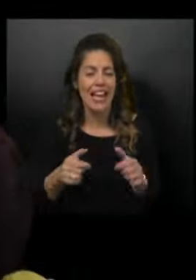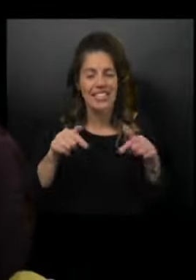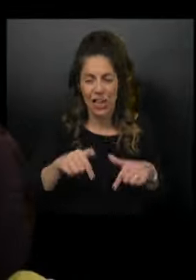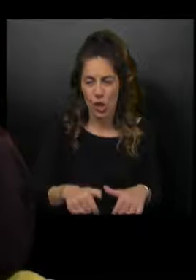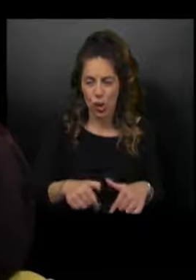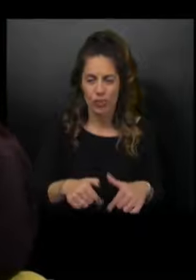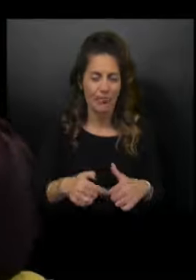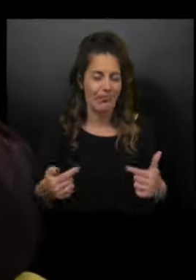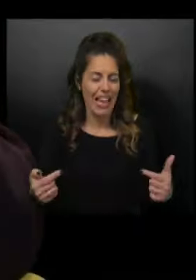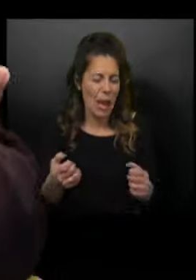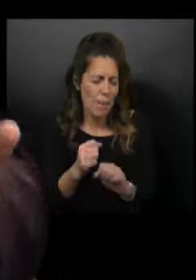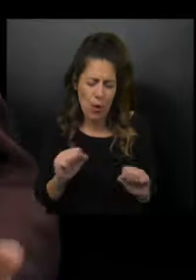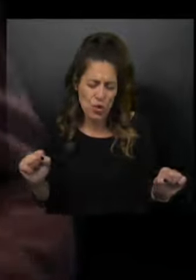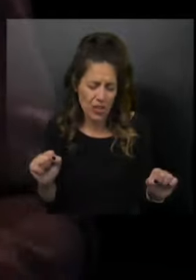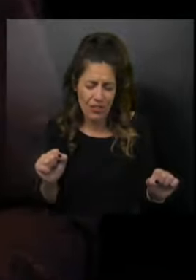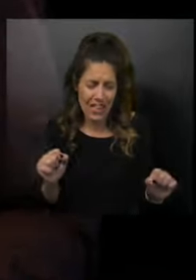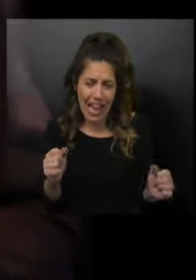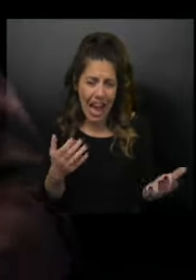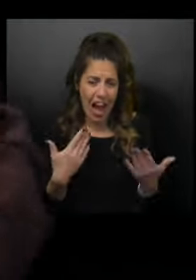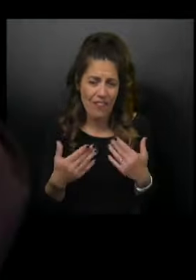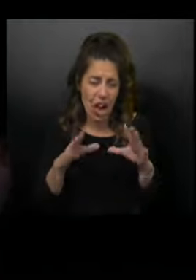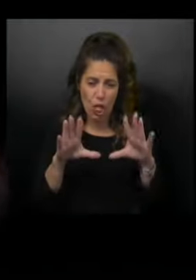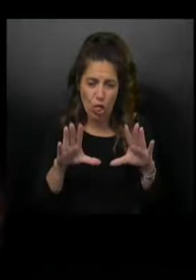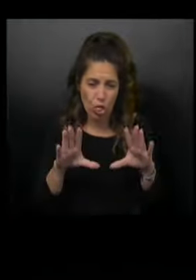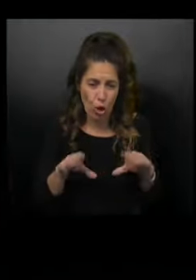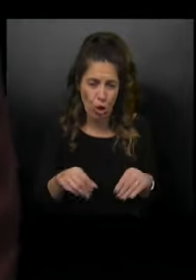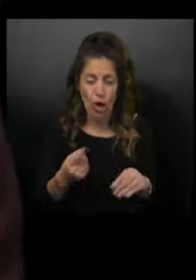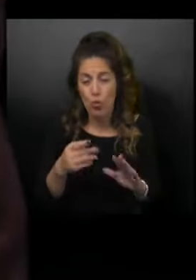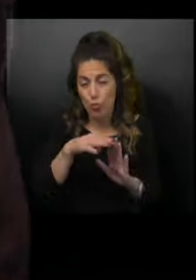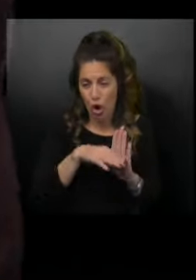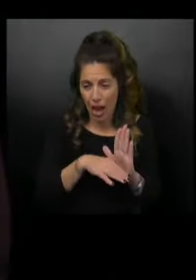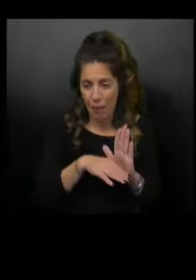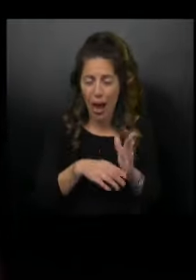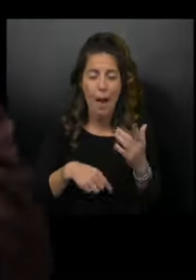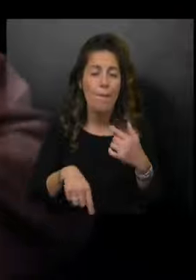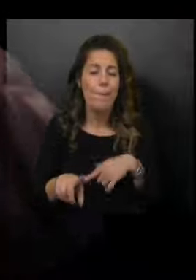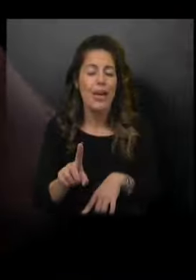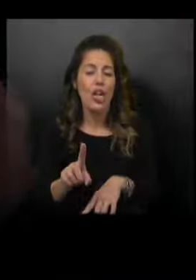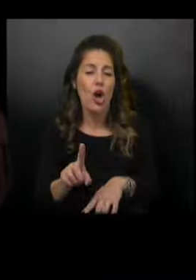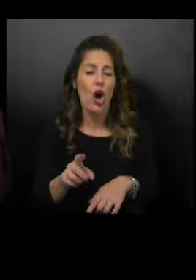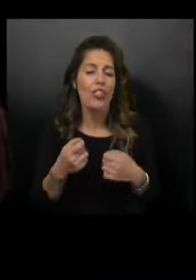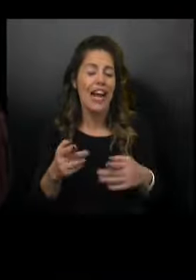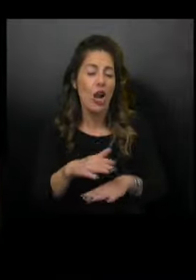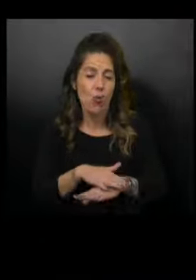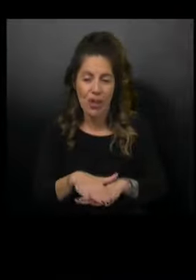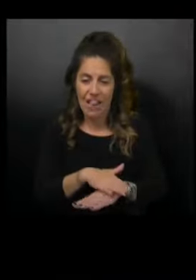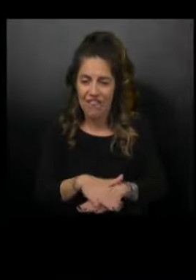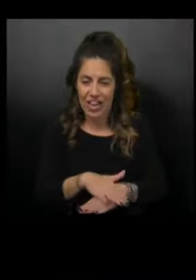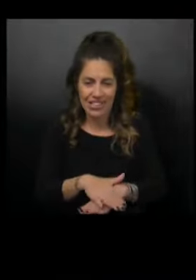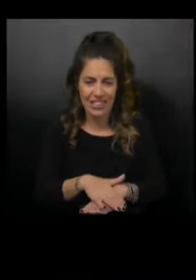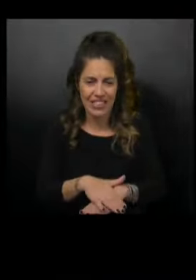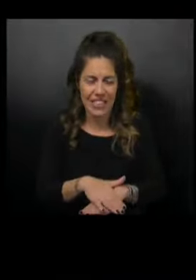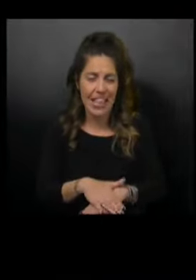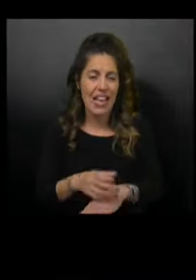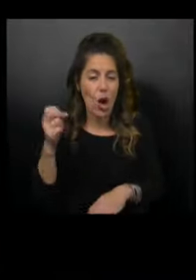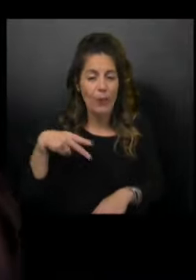cantidad es imposible abordar todo en un programa Pero bueno por lo menos dejar las bases desde el punto de vista de